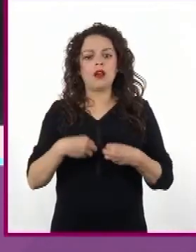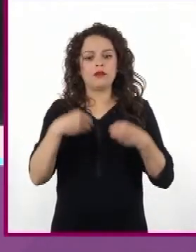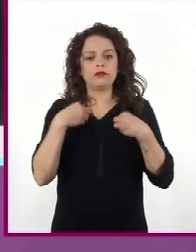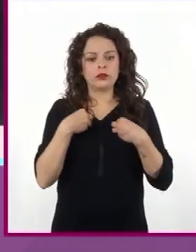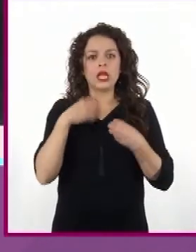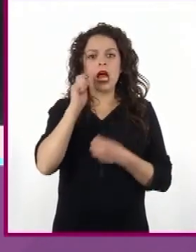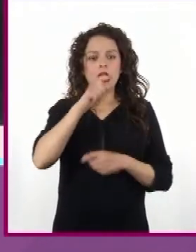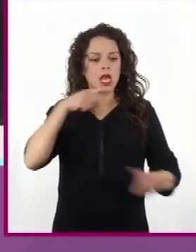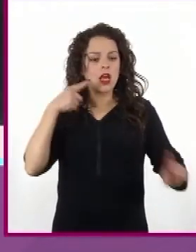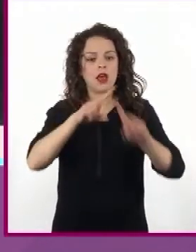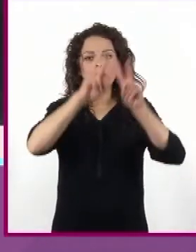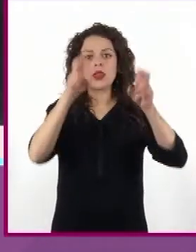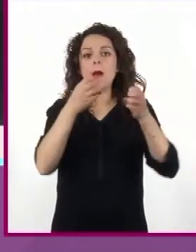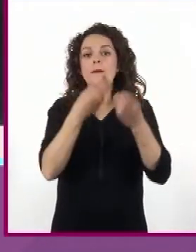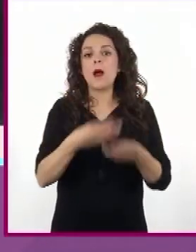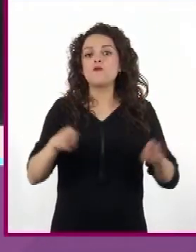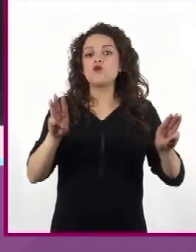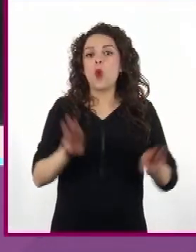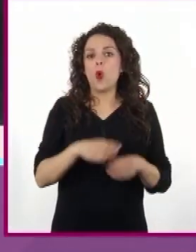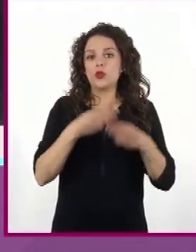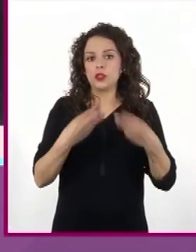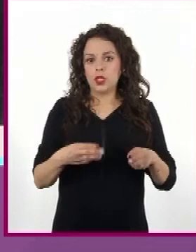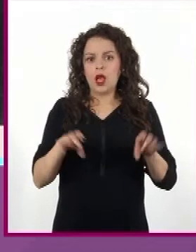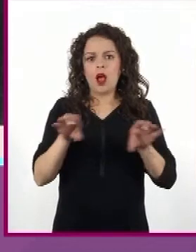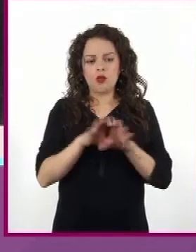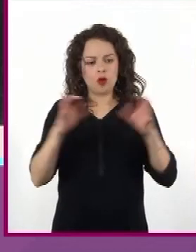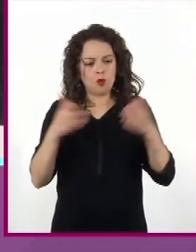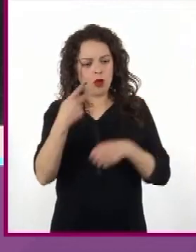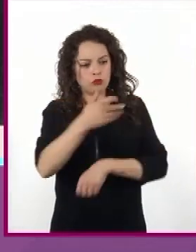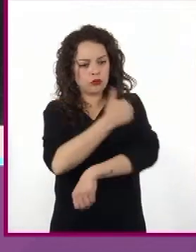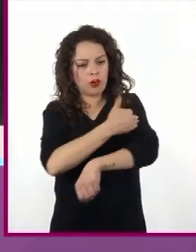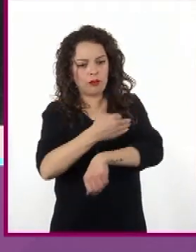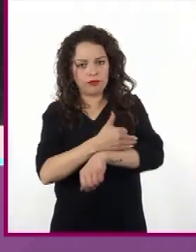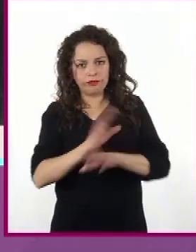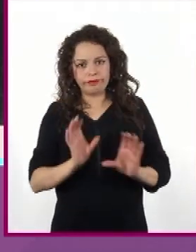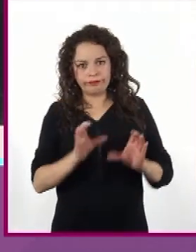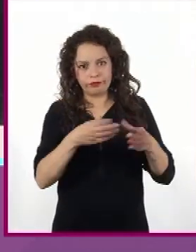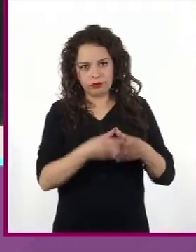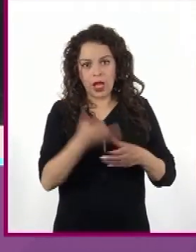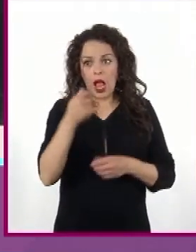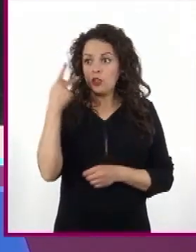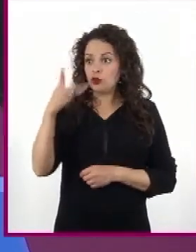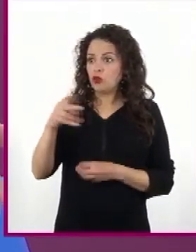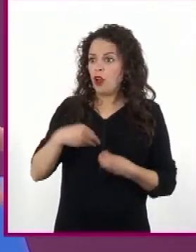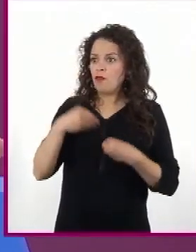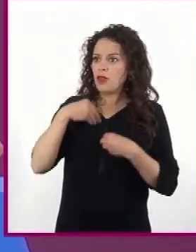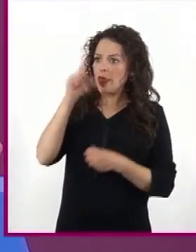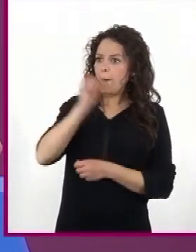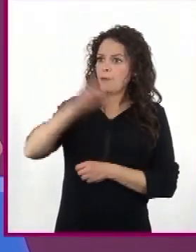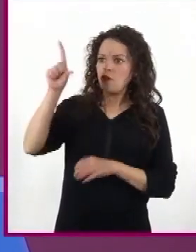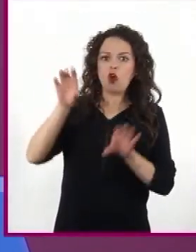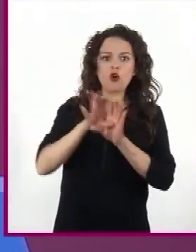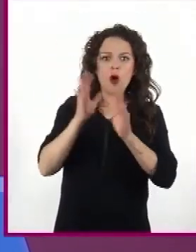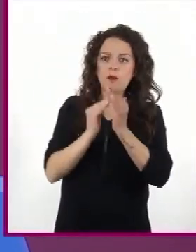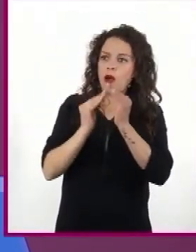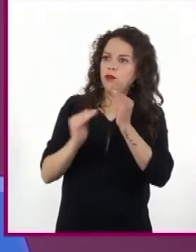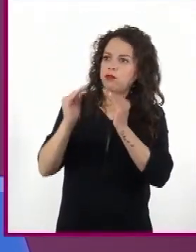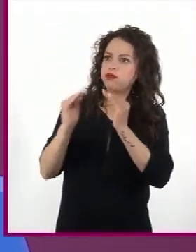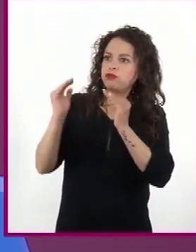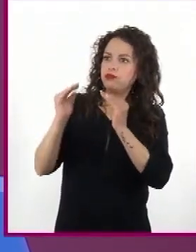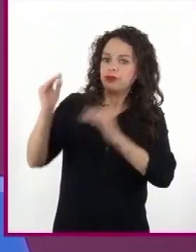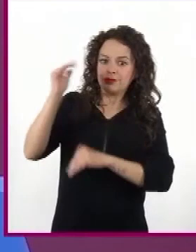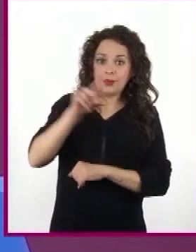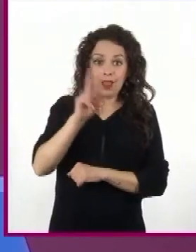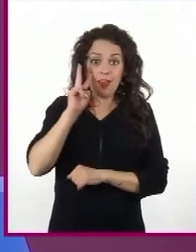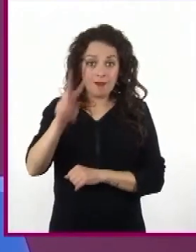la música, la conformación de su familia y el ascenso de su vida profesional. Como observamos, la